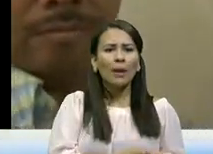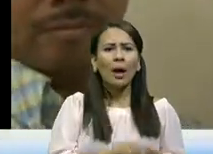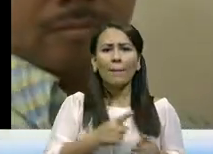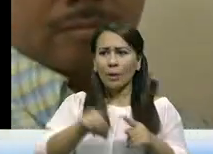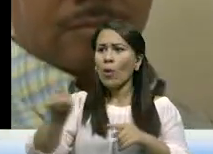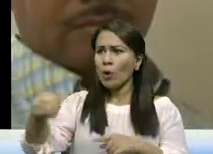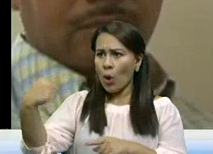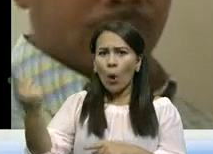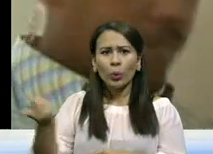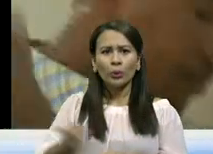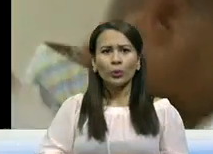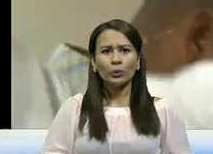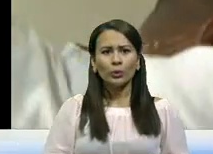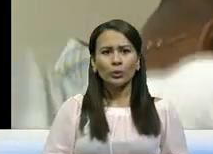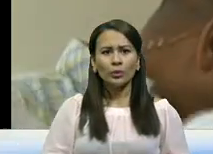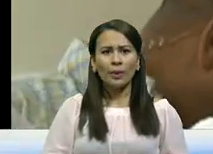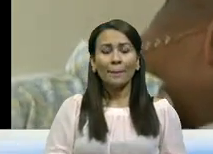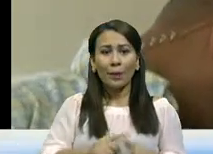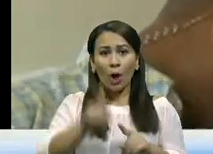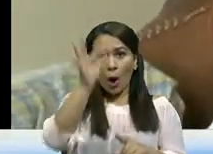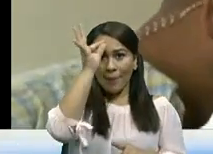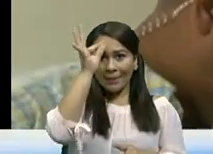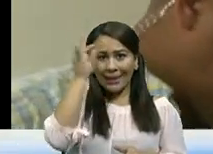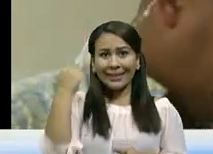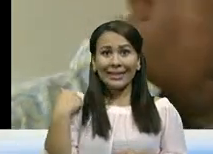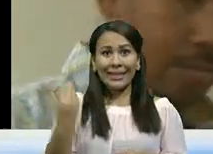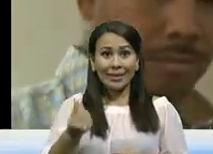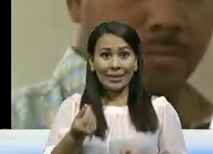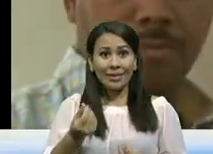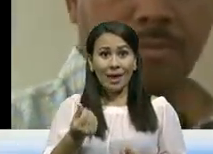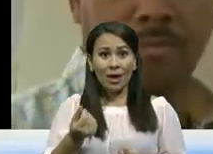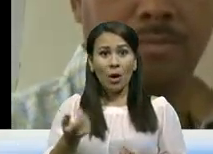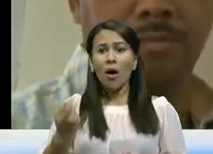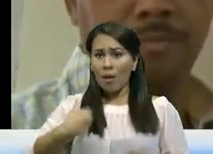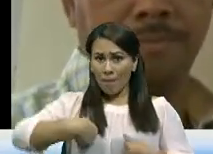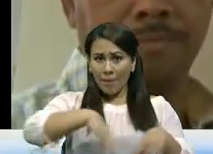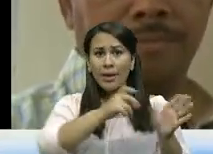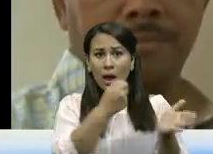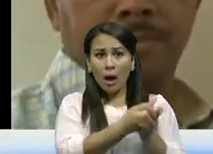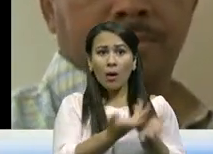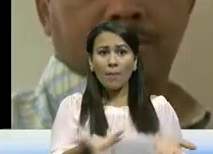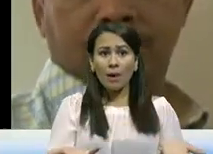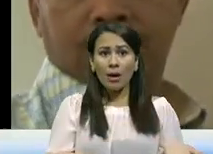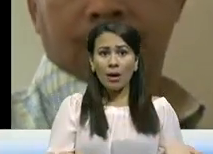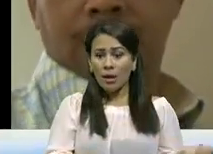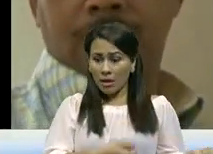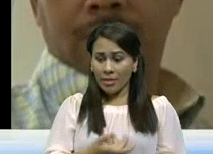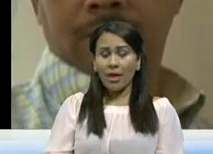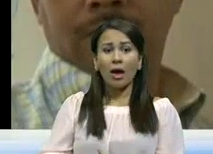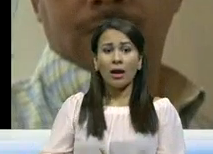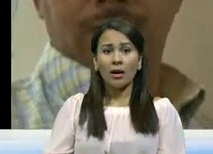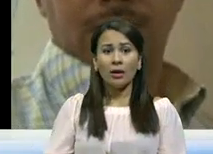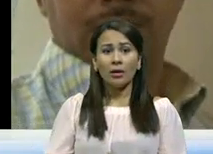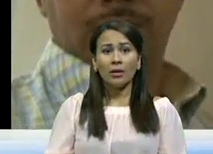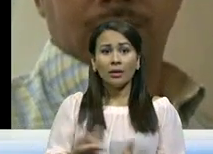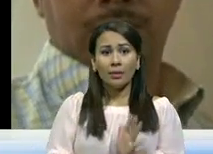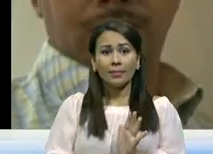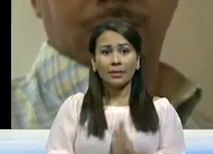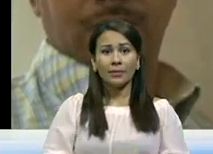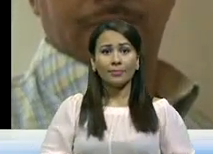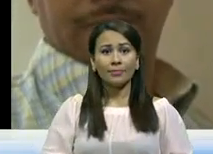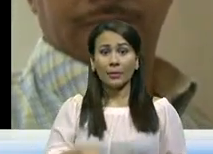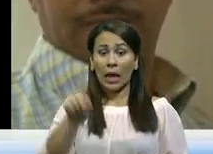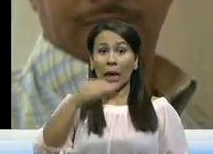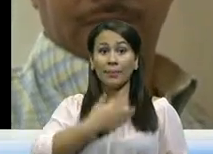para esto. Sin embargo, los hospitales tienen cada chica fondos rotativos para comprar en caso de emergencia. No se hace nada, se le manda a comprar al paciente. El